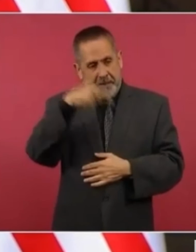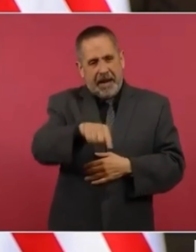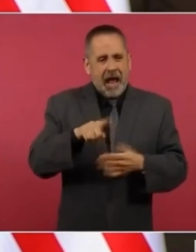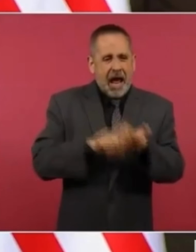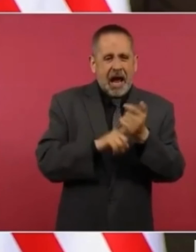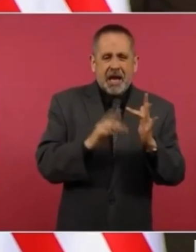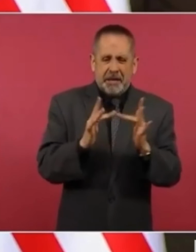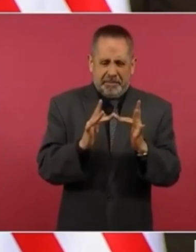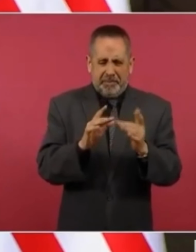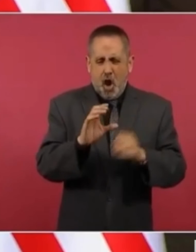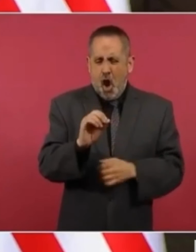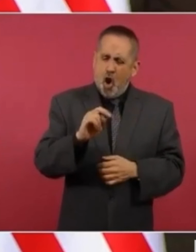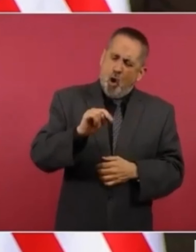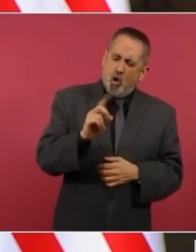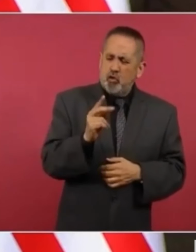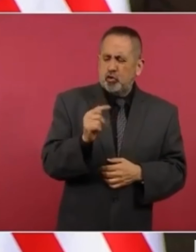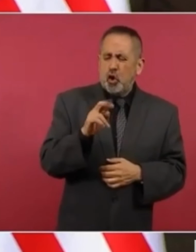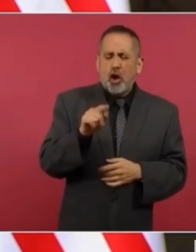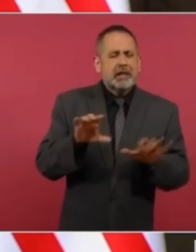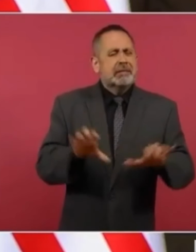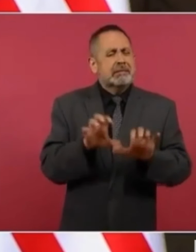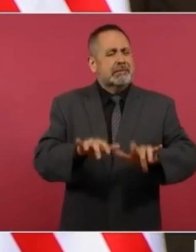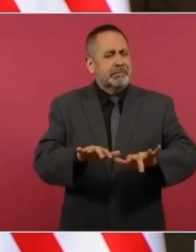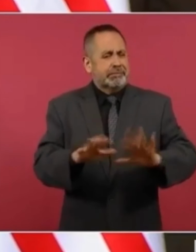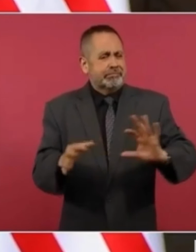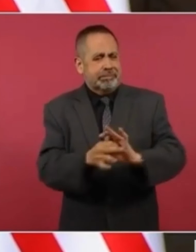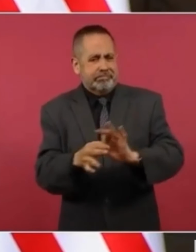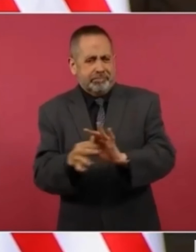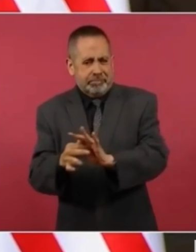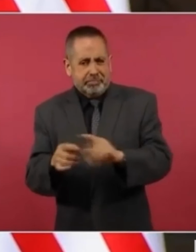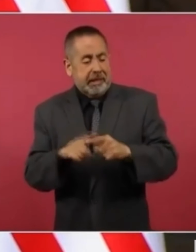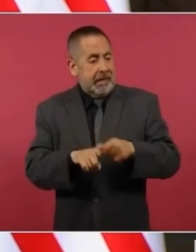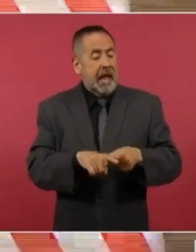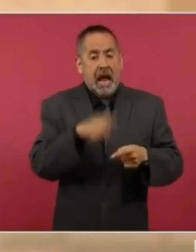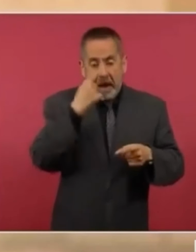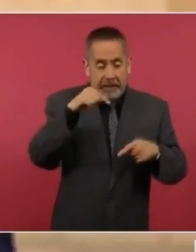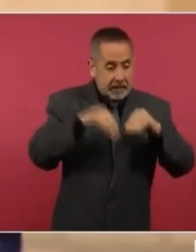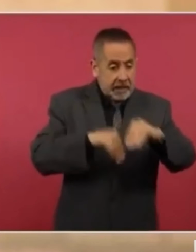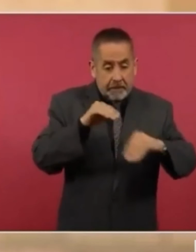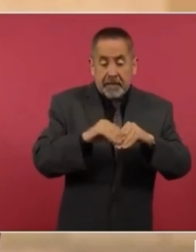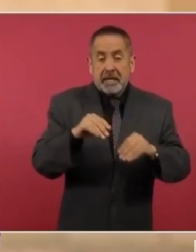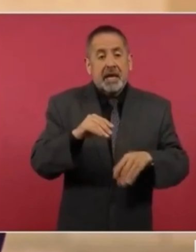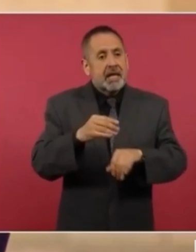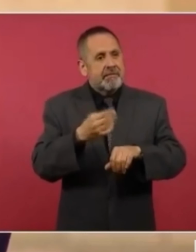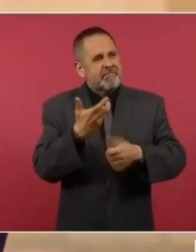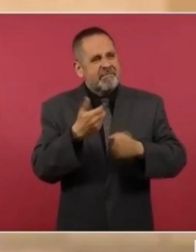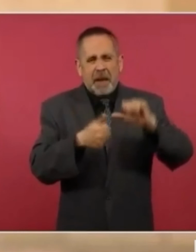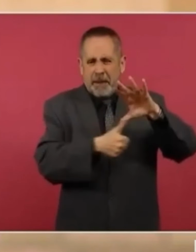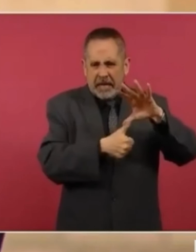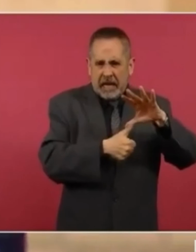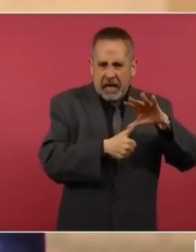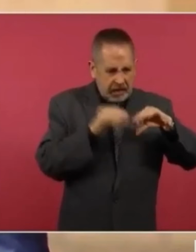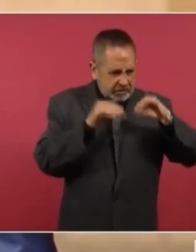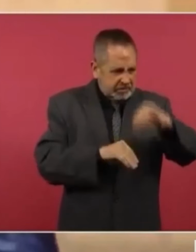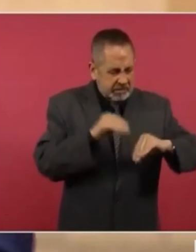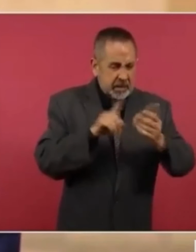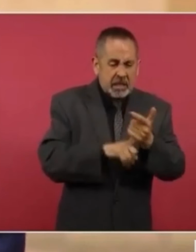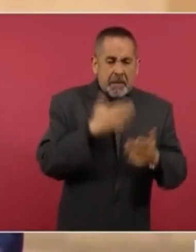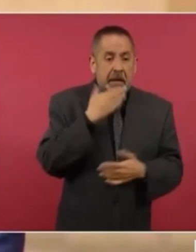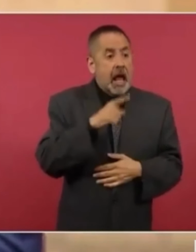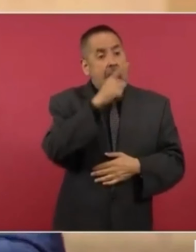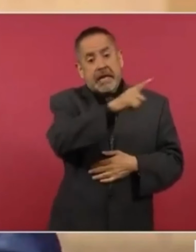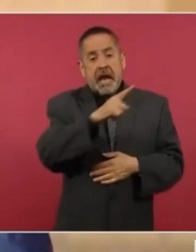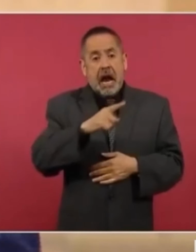semiconductores. La planta de empaquetamiento de semiconductores en América del Norte, creo que está en Bromont, en Quebec.